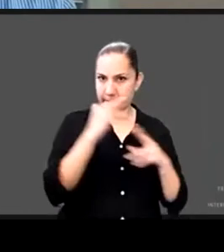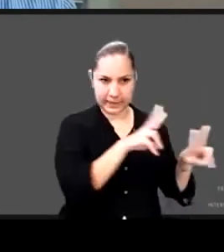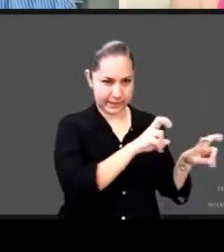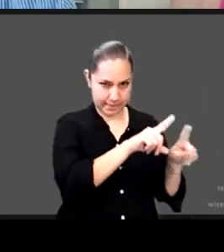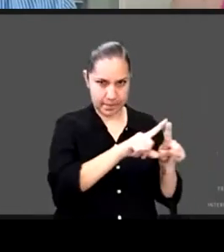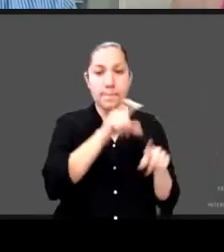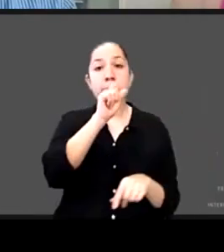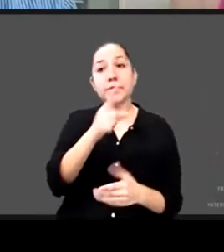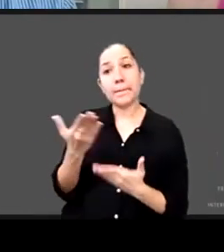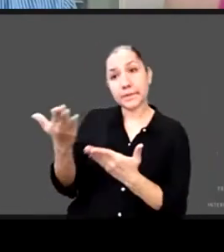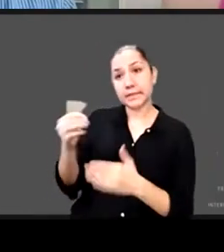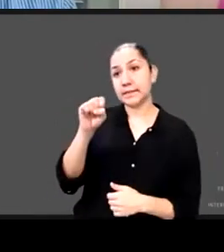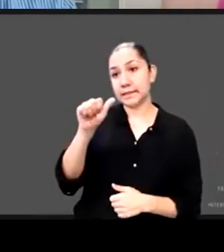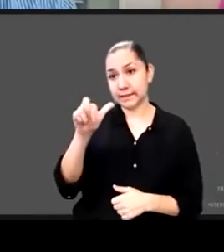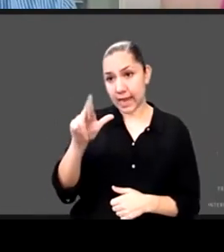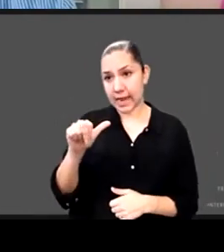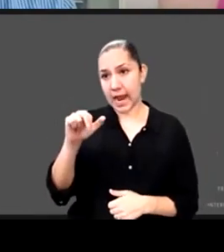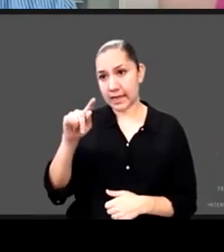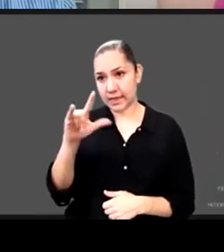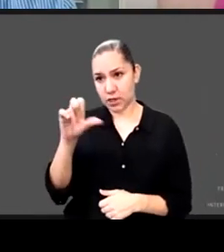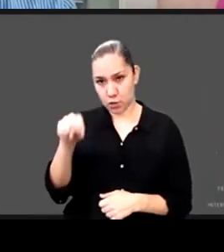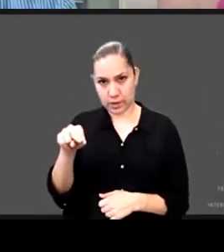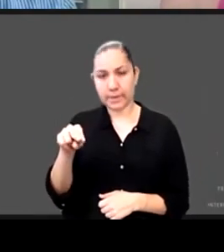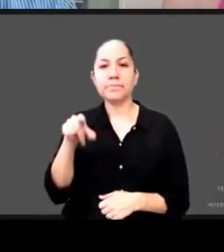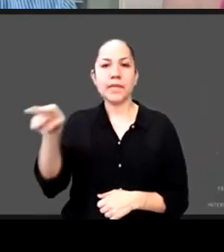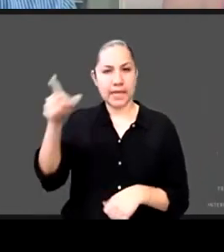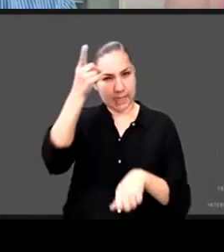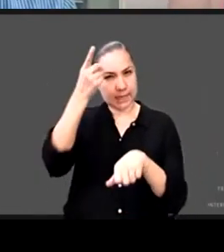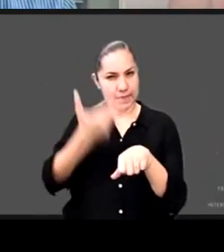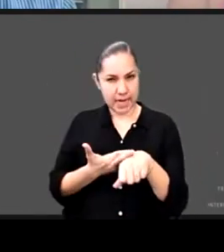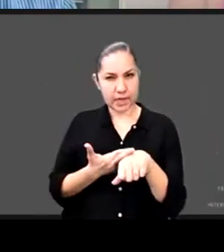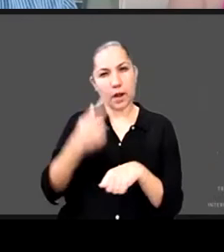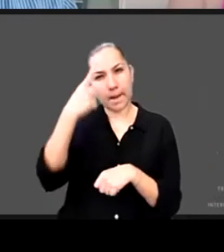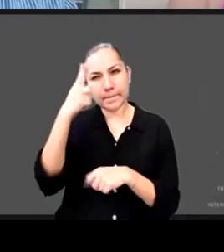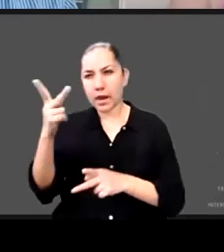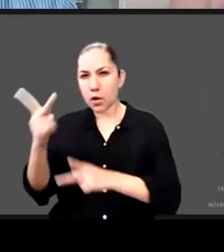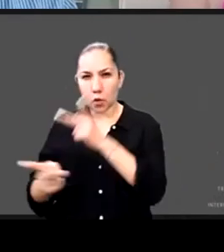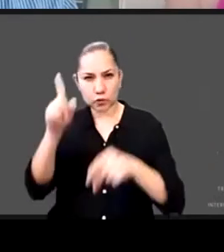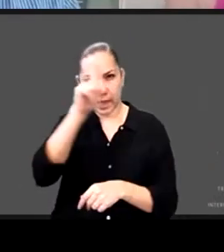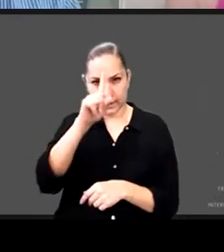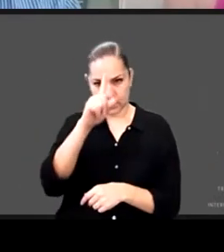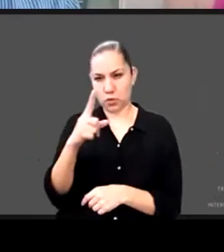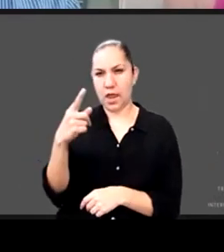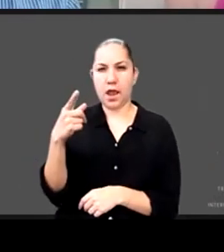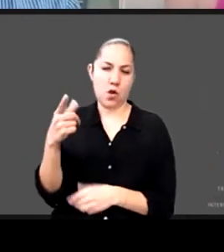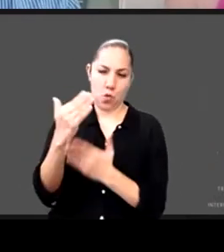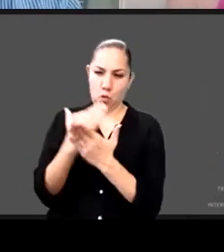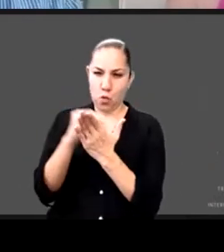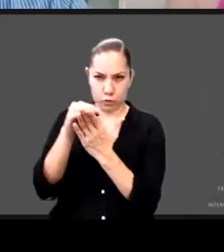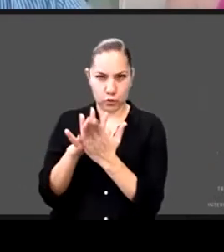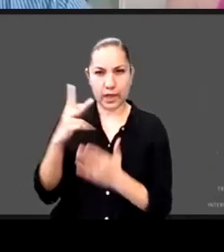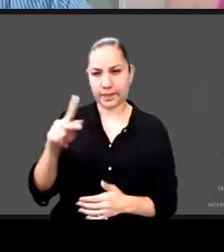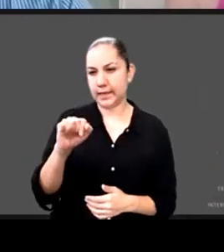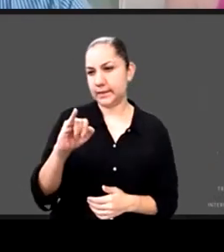Esparza. Sara es directora de consulta, asesoría y apoyos de la Secretaría Ejecutiva del Sistema Nacional de